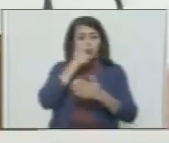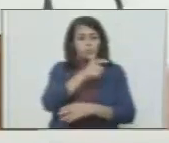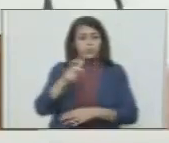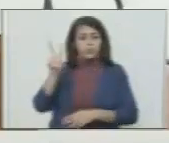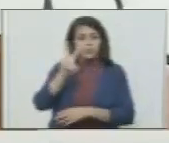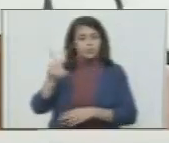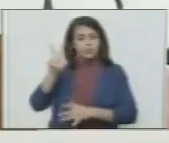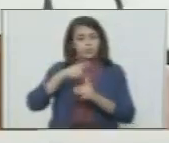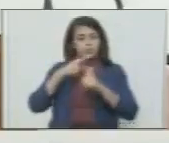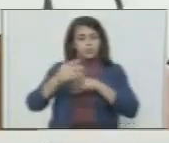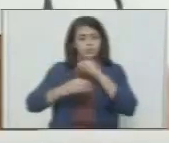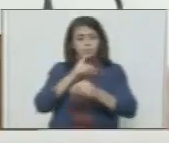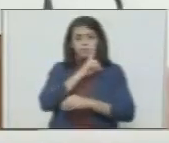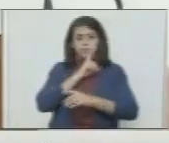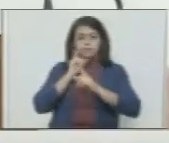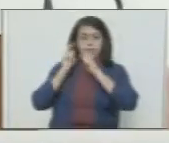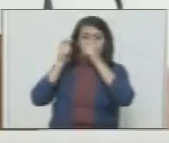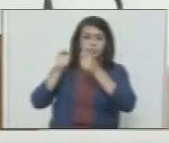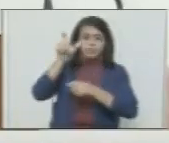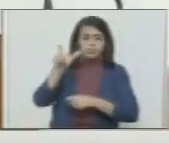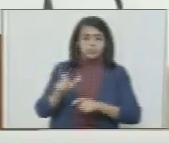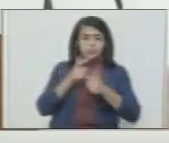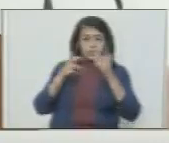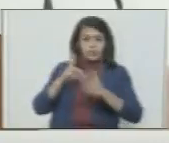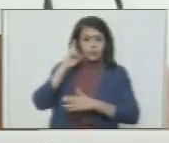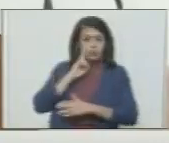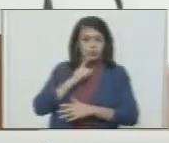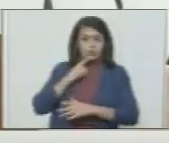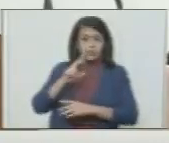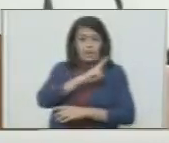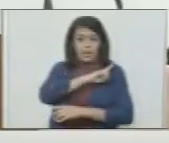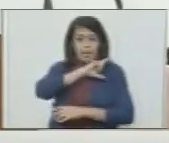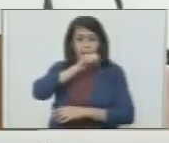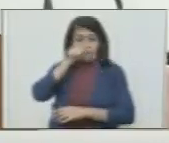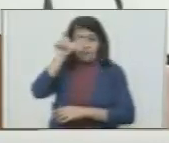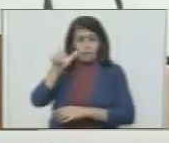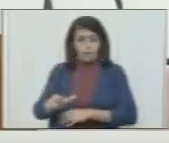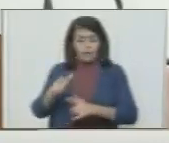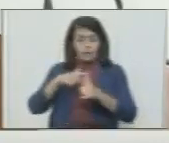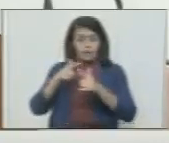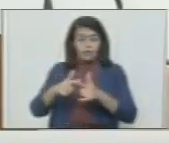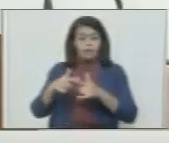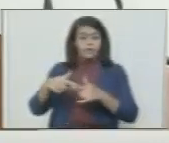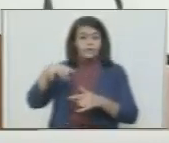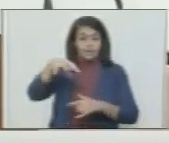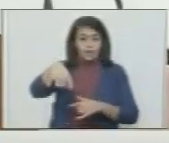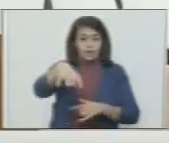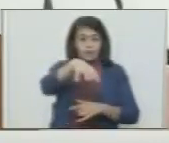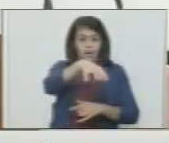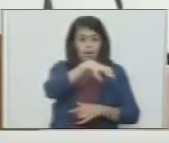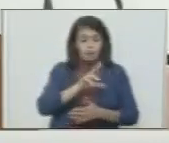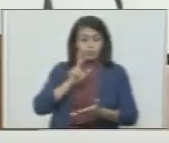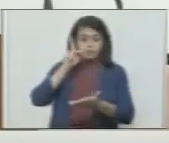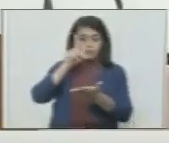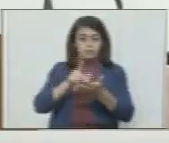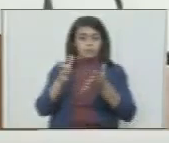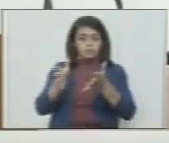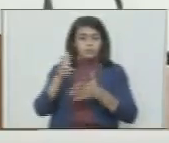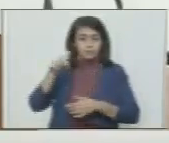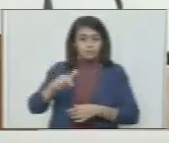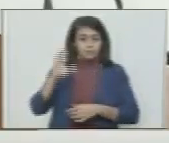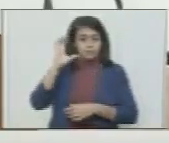venezolano, adquiriendo el nombramiento por parte del libertador como comandante general de la provincia tras su